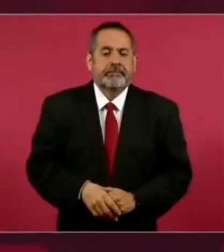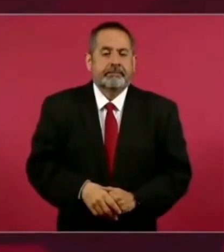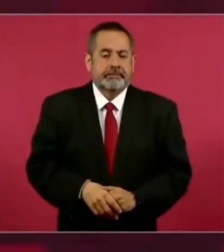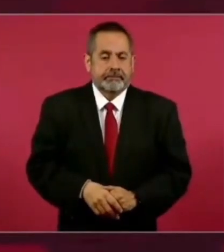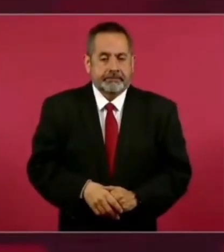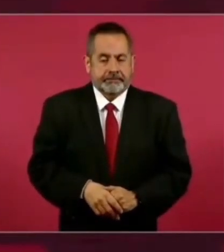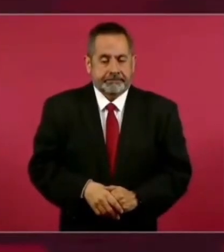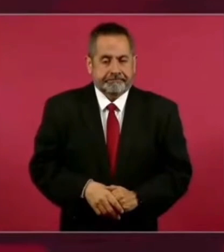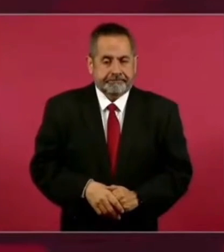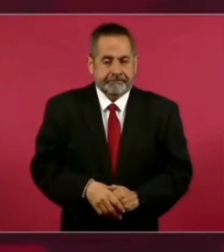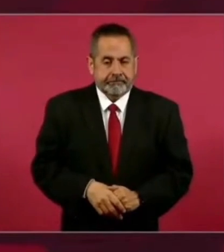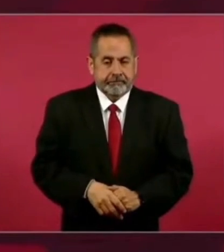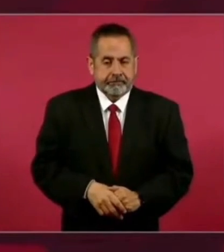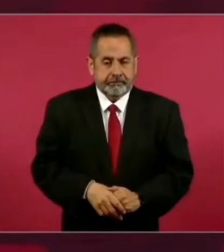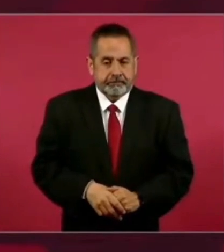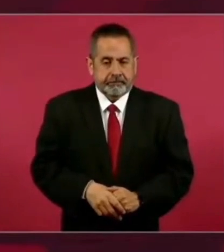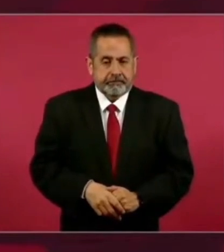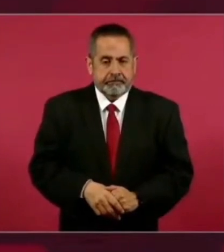Entonces,